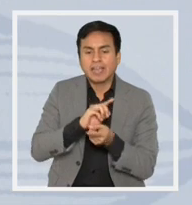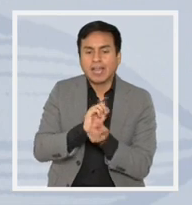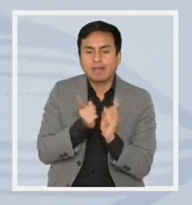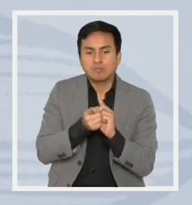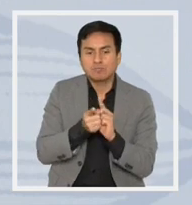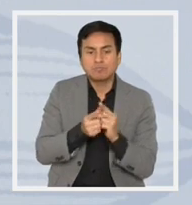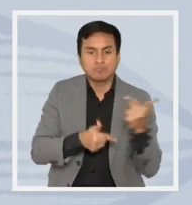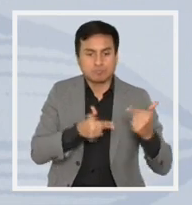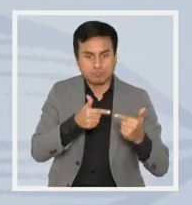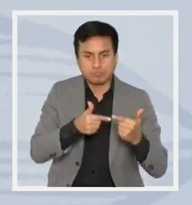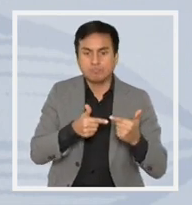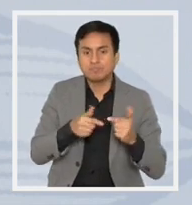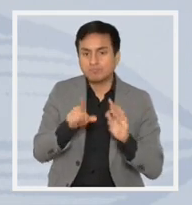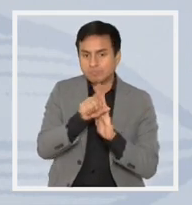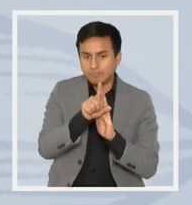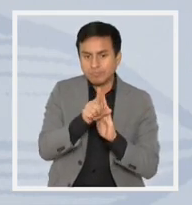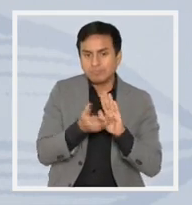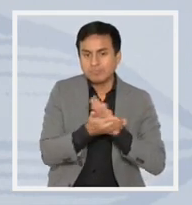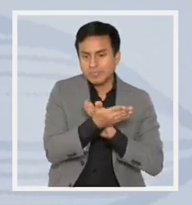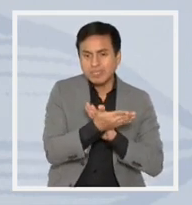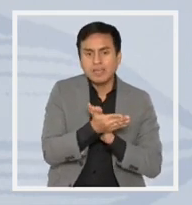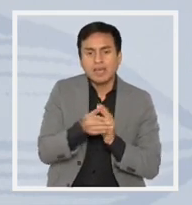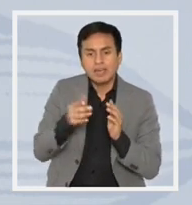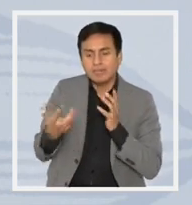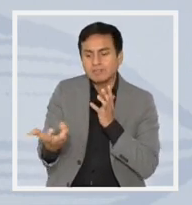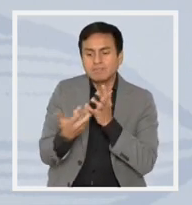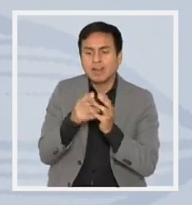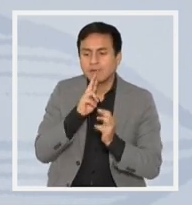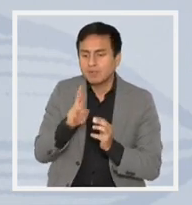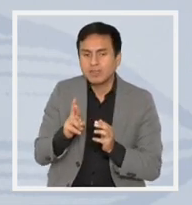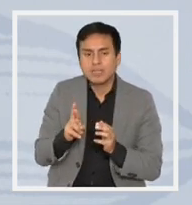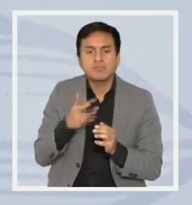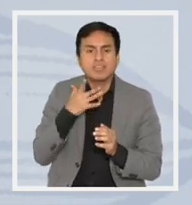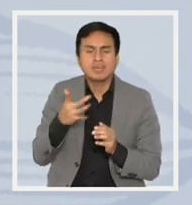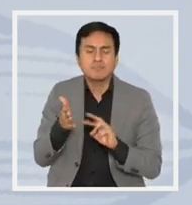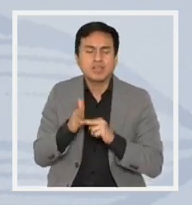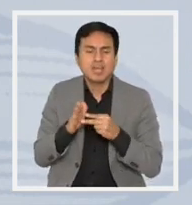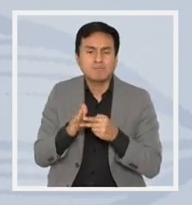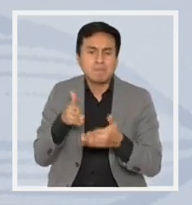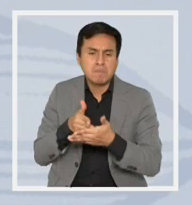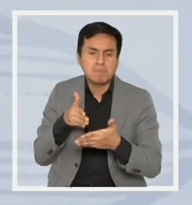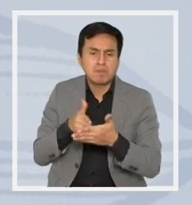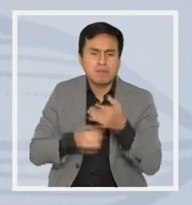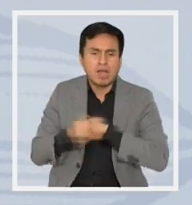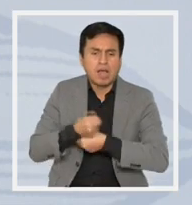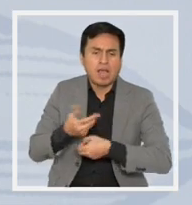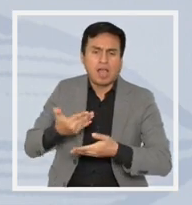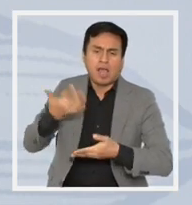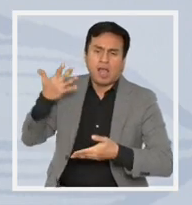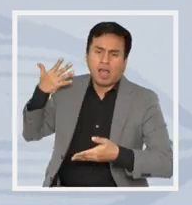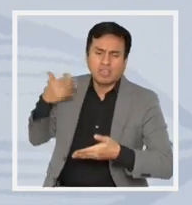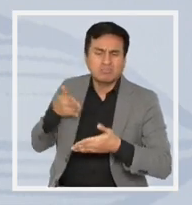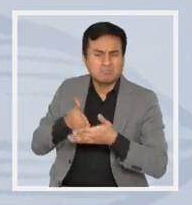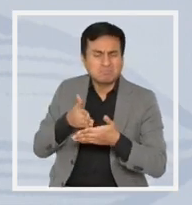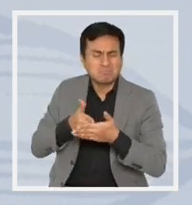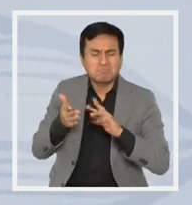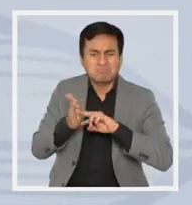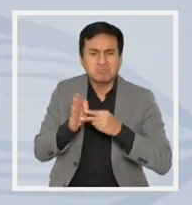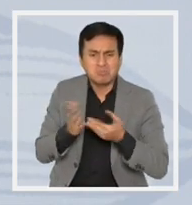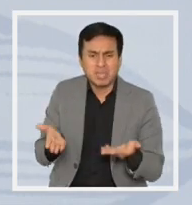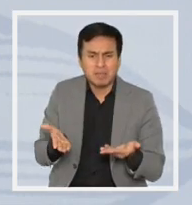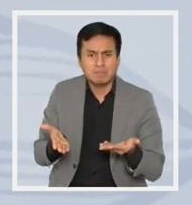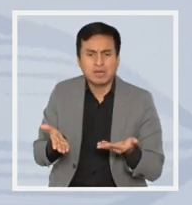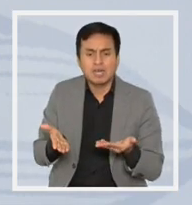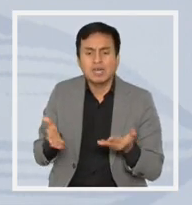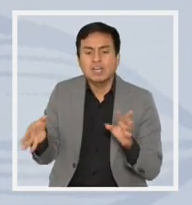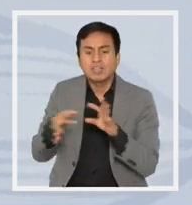cambios políticos y legislativos para dar una respuesta adecuada a un problema que está entrampado ya por demasiados años, que es el